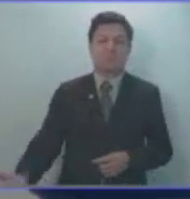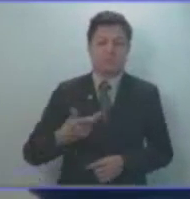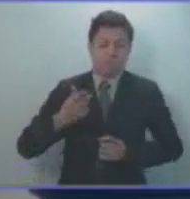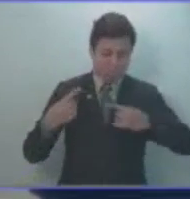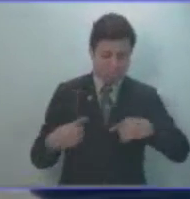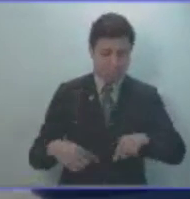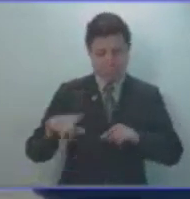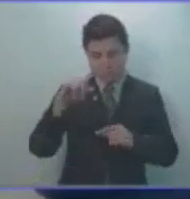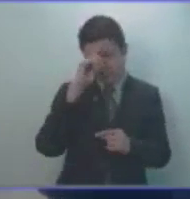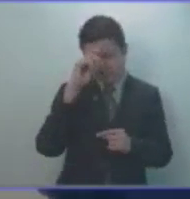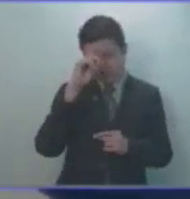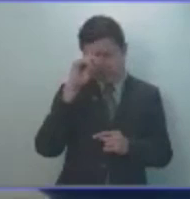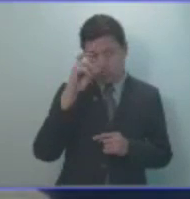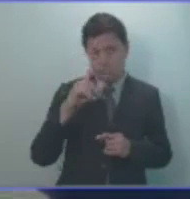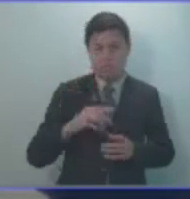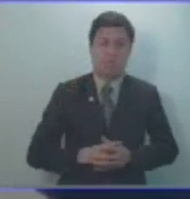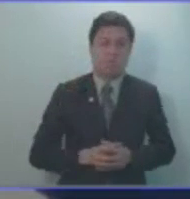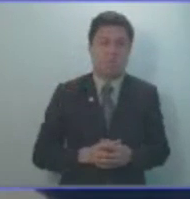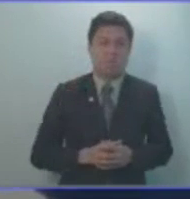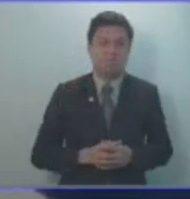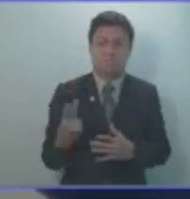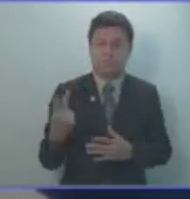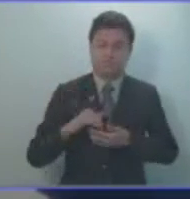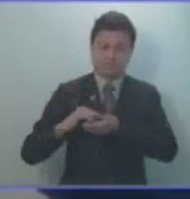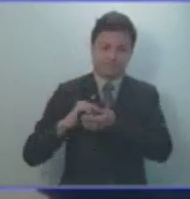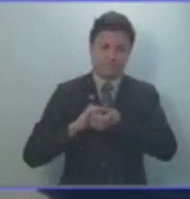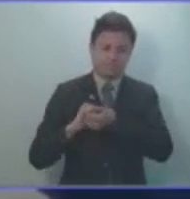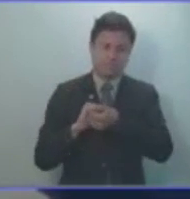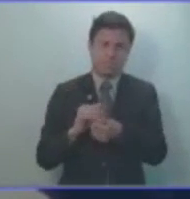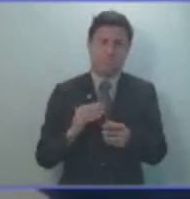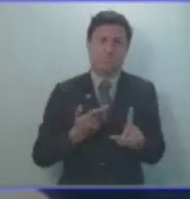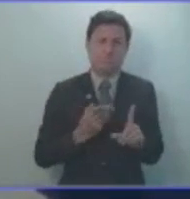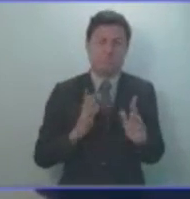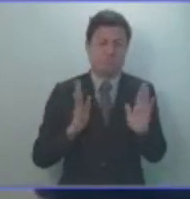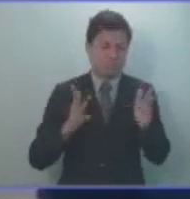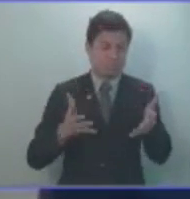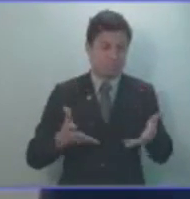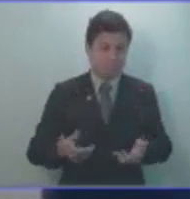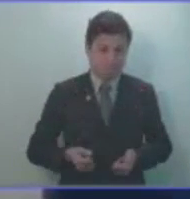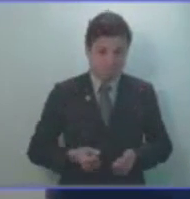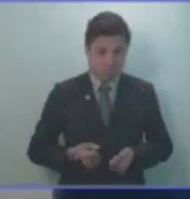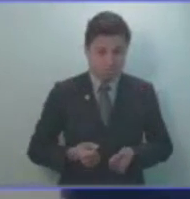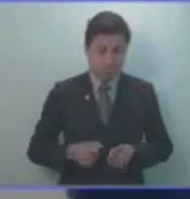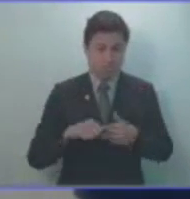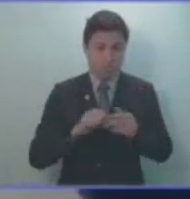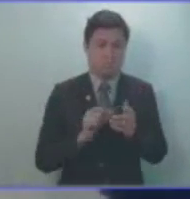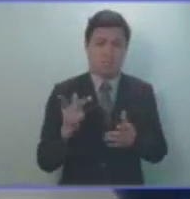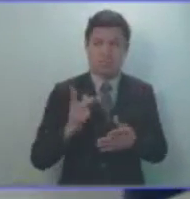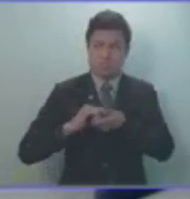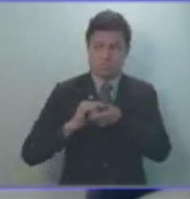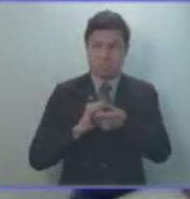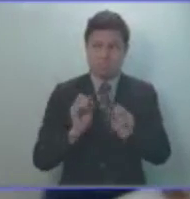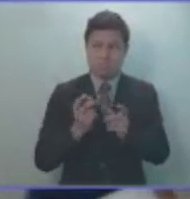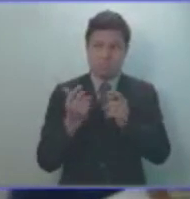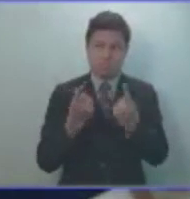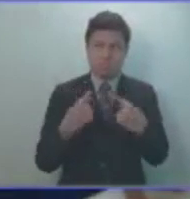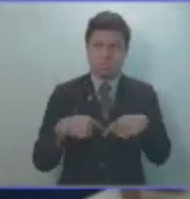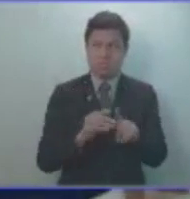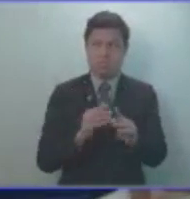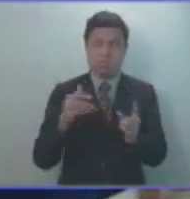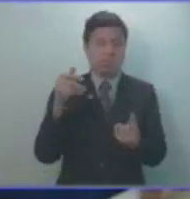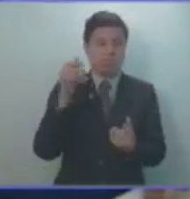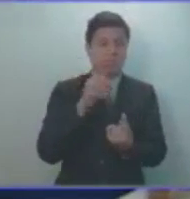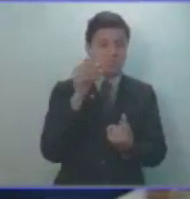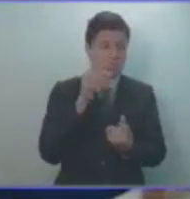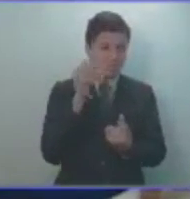Continuaremos trabajando de la mano con el gobierno central por alcanzar una mayor inversión en